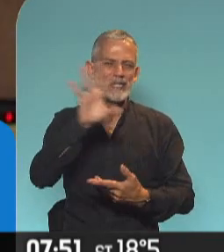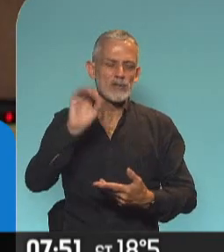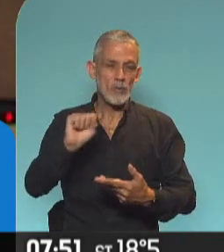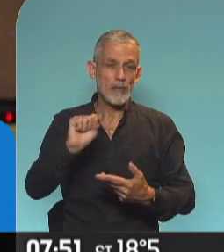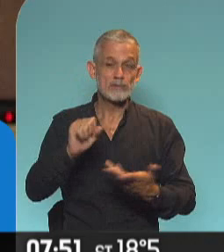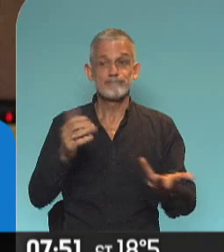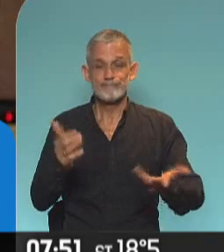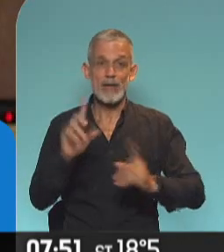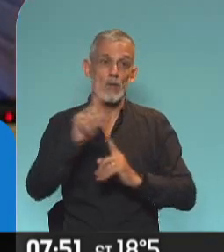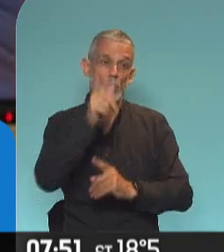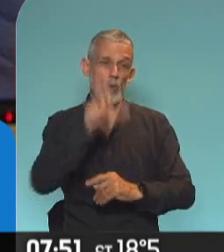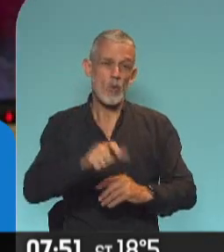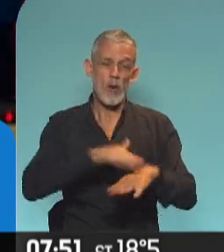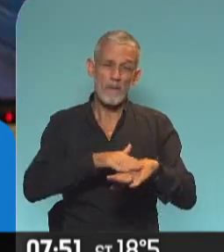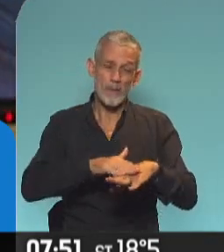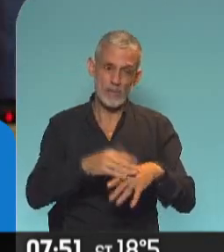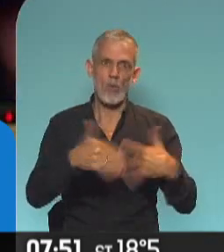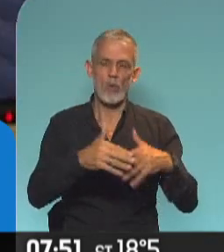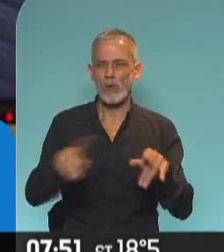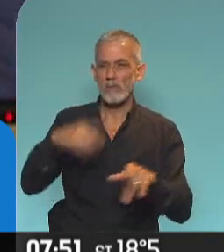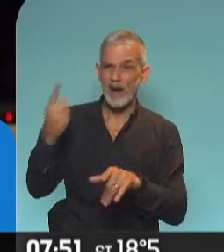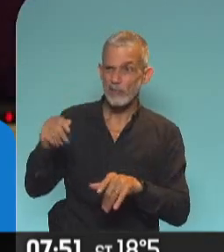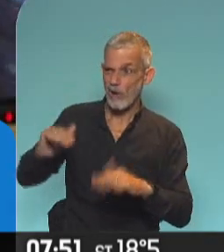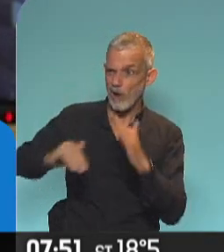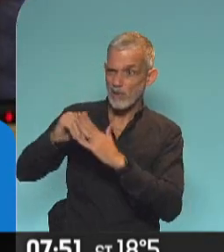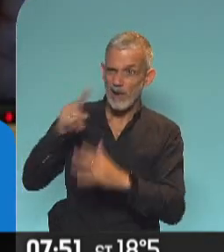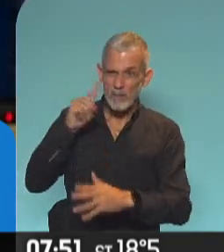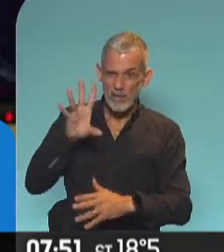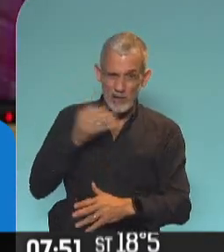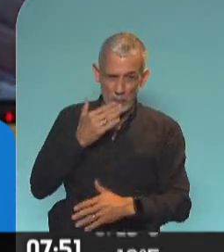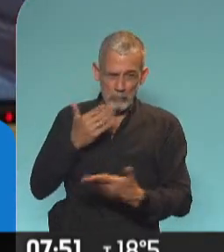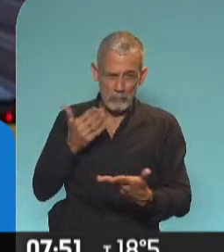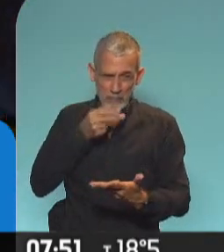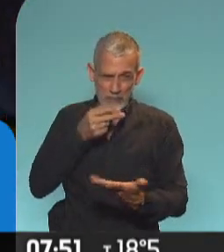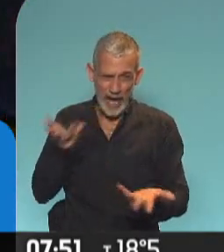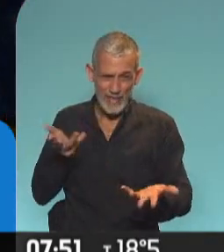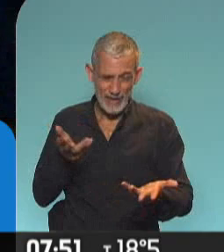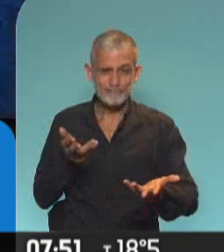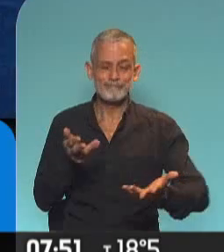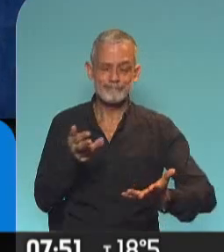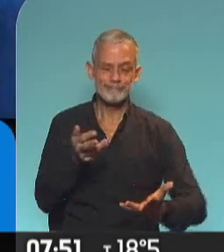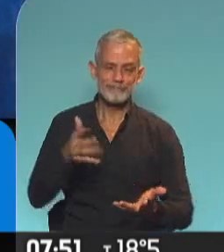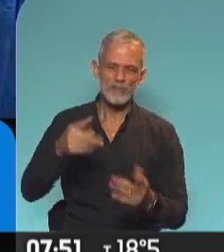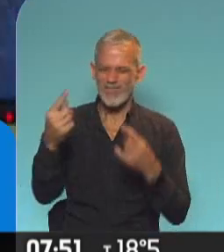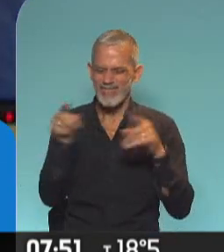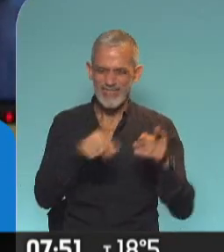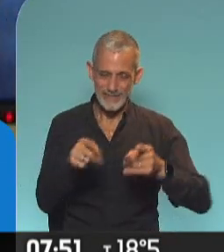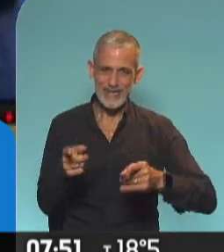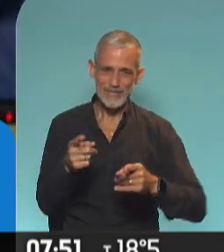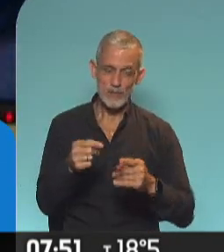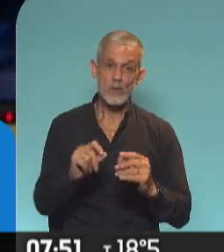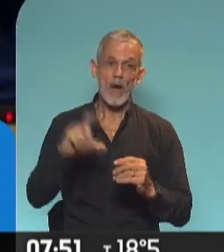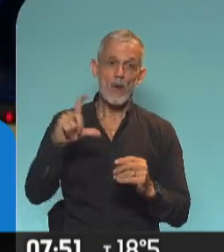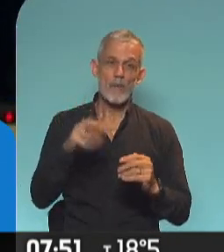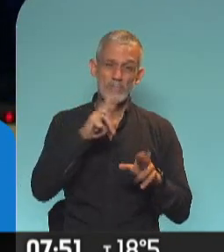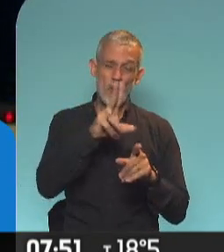pesos, para un jubilado la mínima era un montón, para uno que gana un porcentaje mayor era muy poquito. Claro, entonces a raíz de ese aumento de